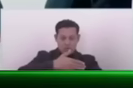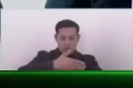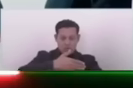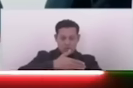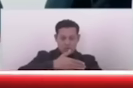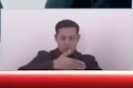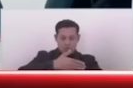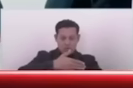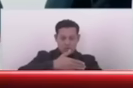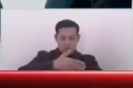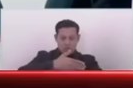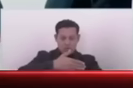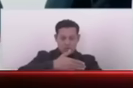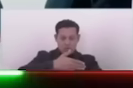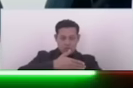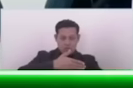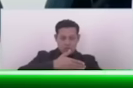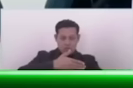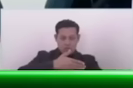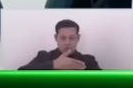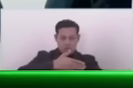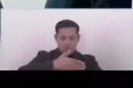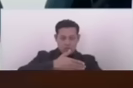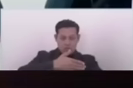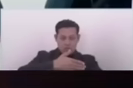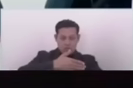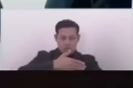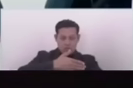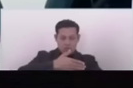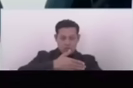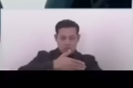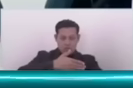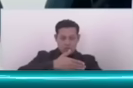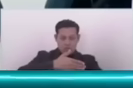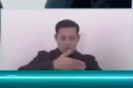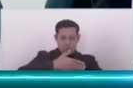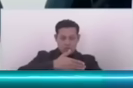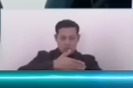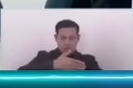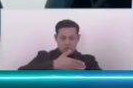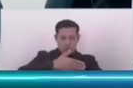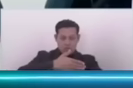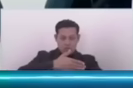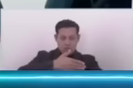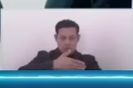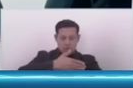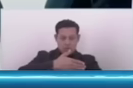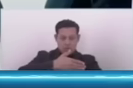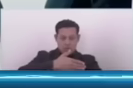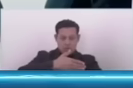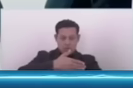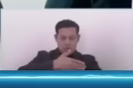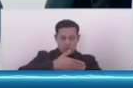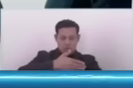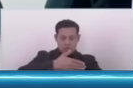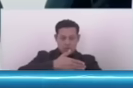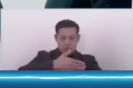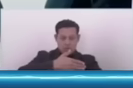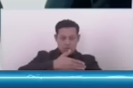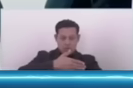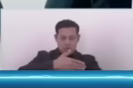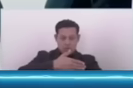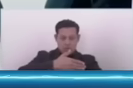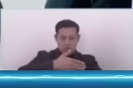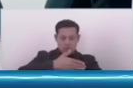como anda en redes sociales los opositores igual que las mismas mañas que tienen la gente troll de